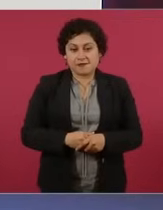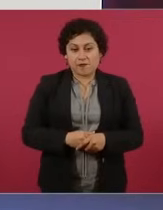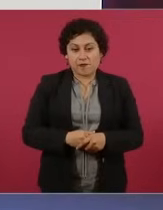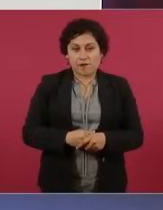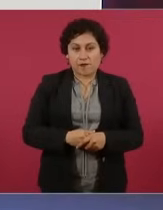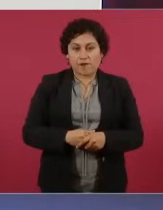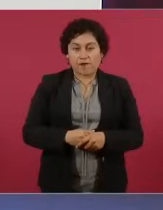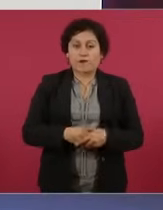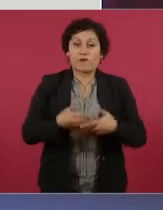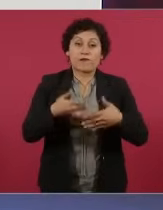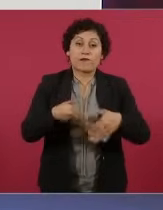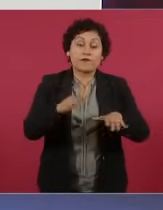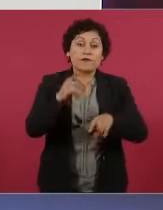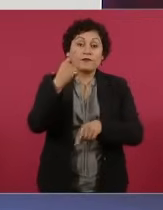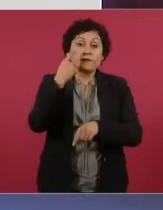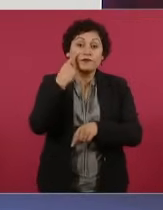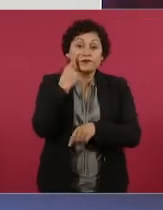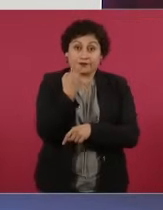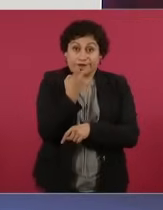esto es nacional,